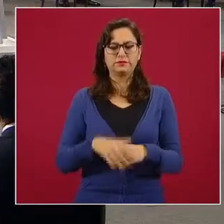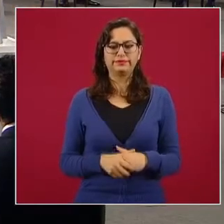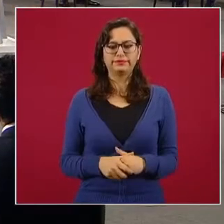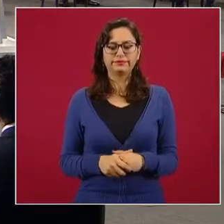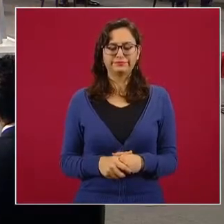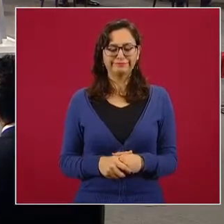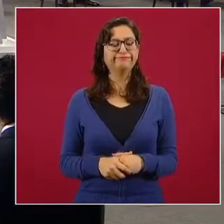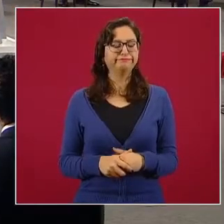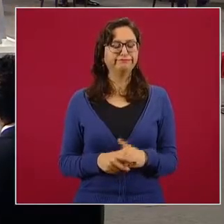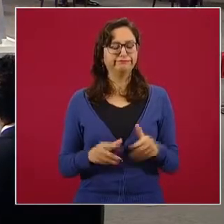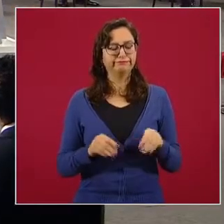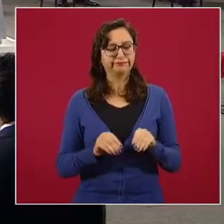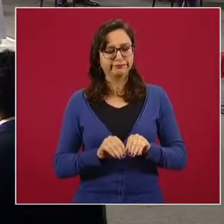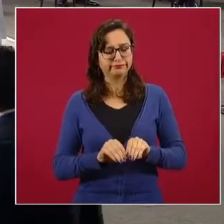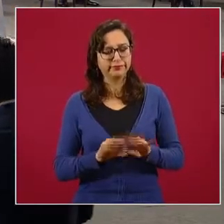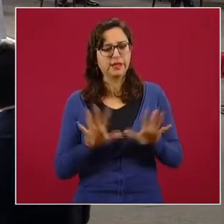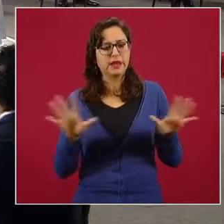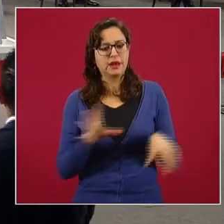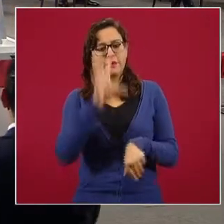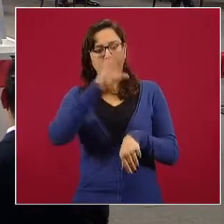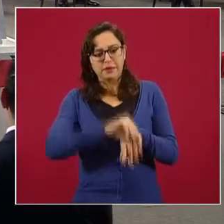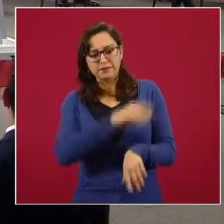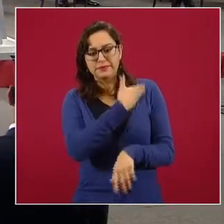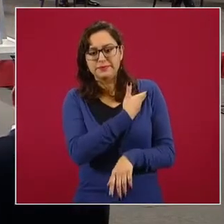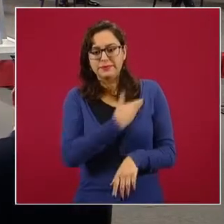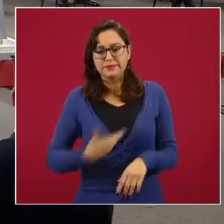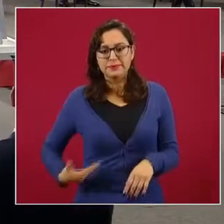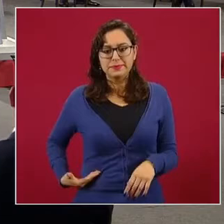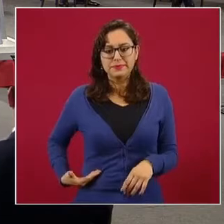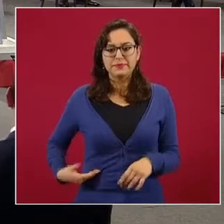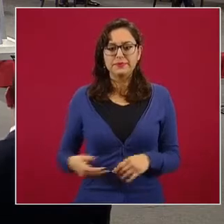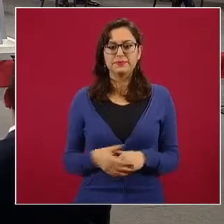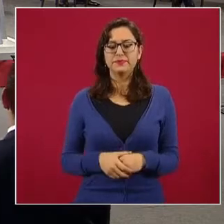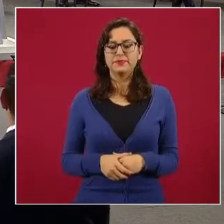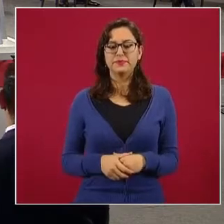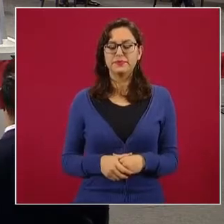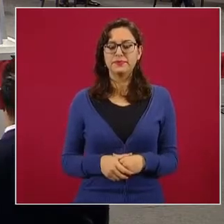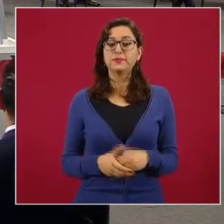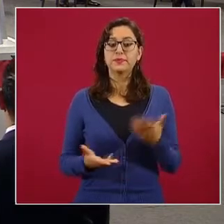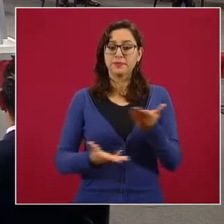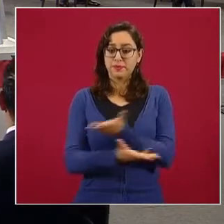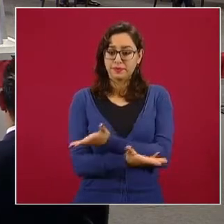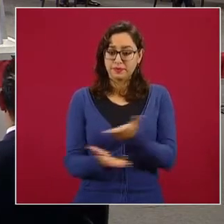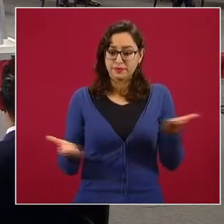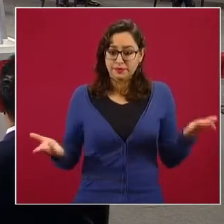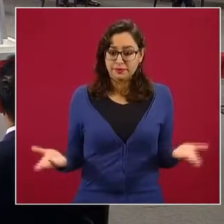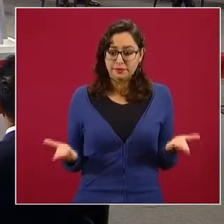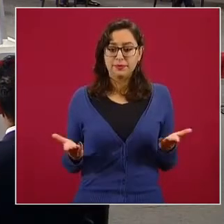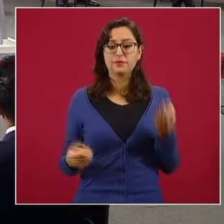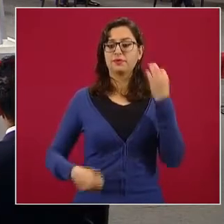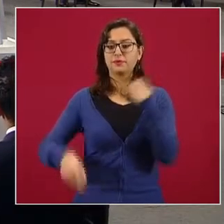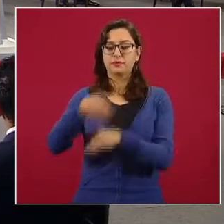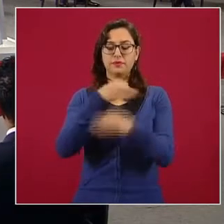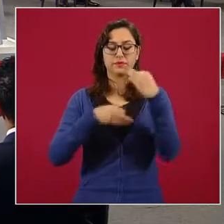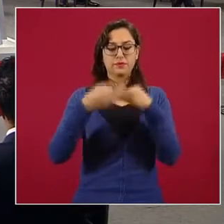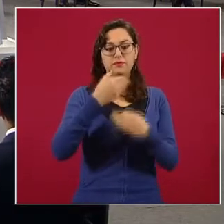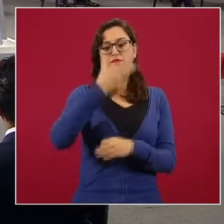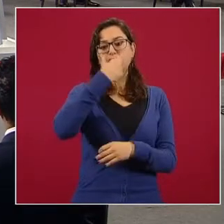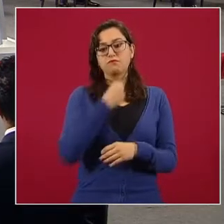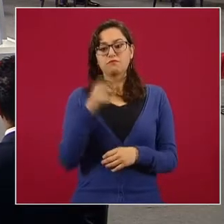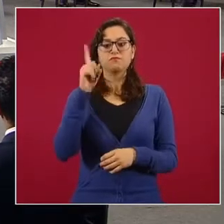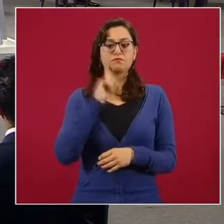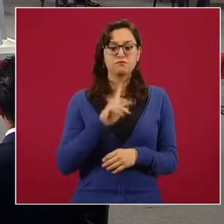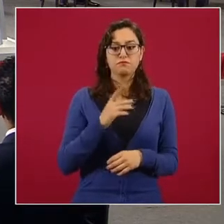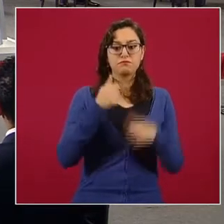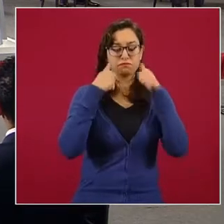Claro que sí, presidente, con su permiso, a los medios de comunicación, a todas, a todos los que